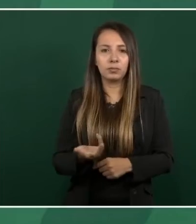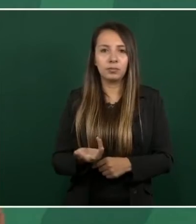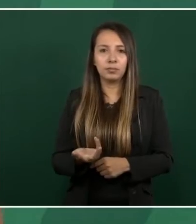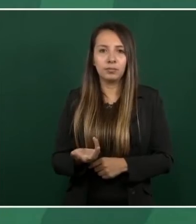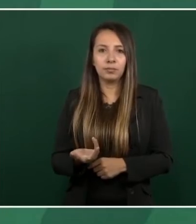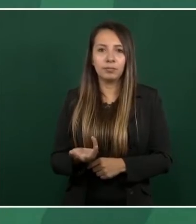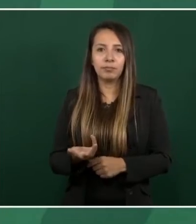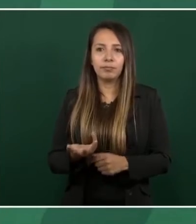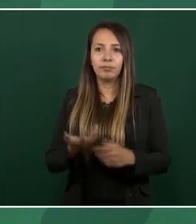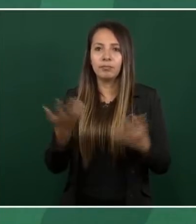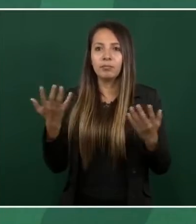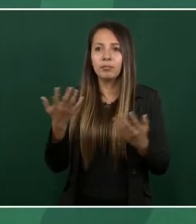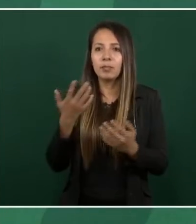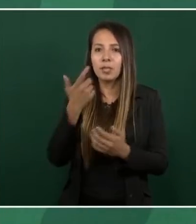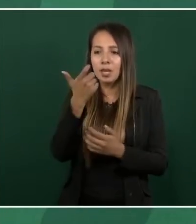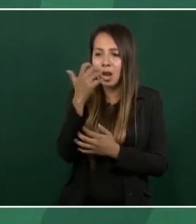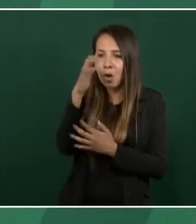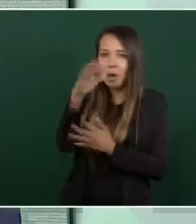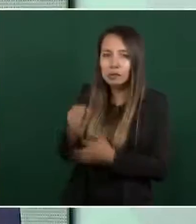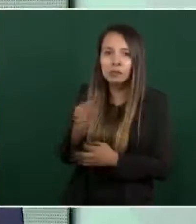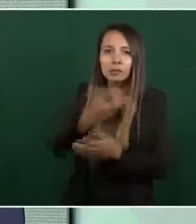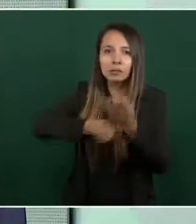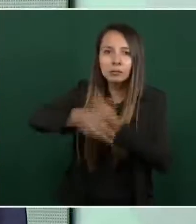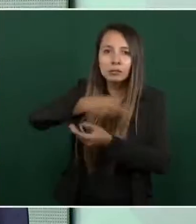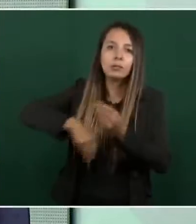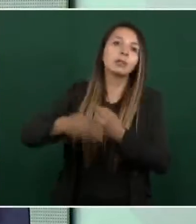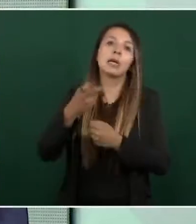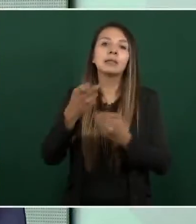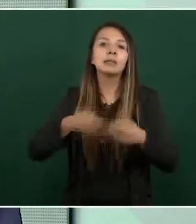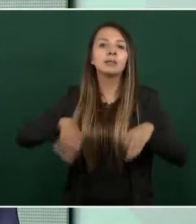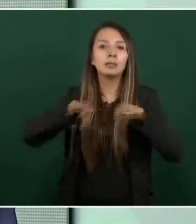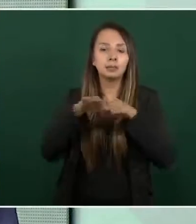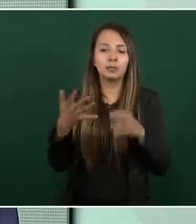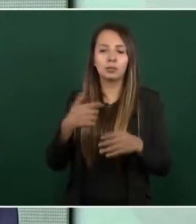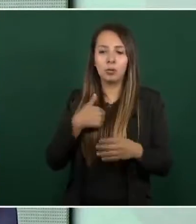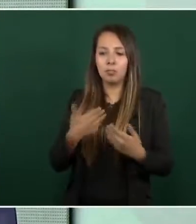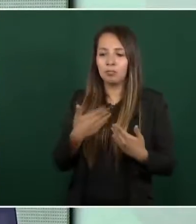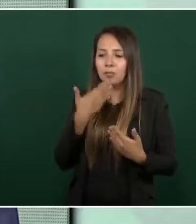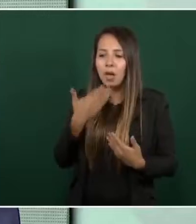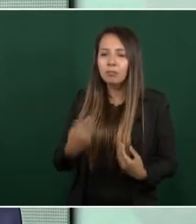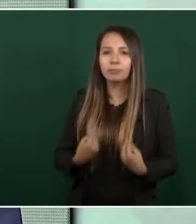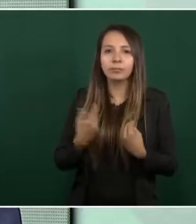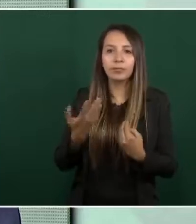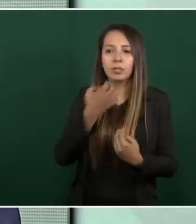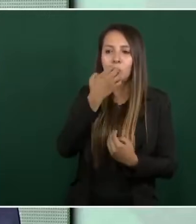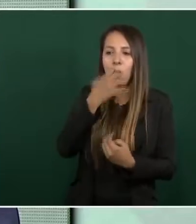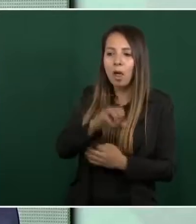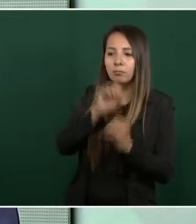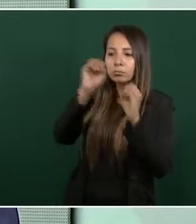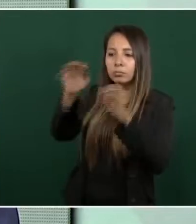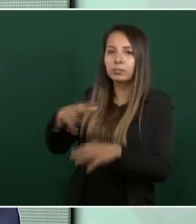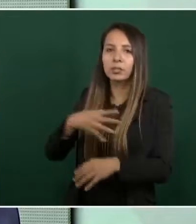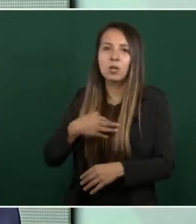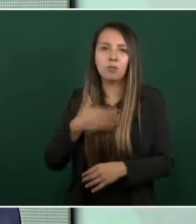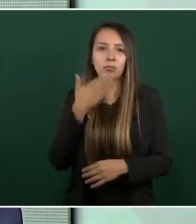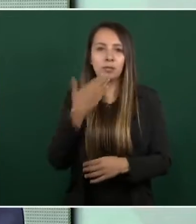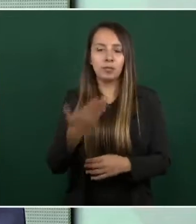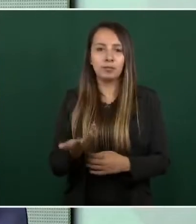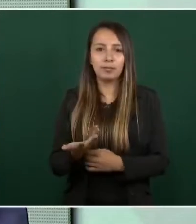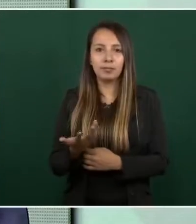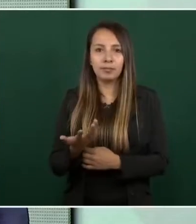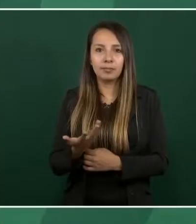que le alcance su ingreso, que tenga bienestar, que puedan ir sus hijos a la escuela,